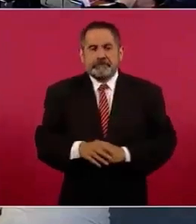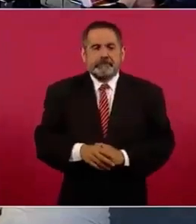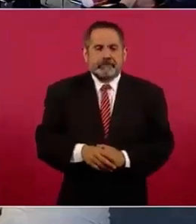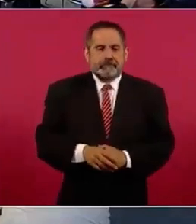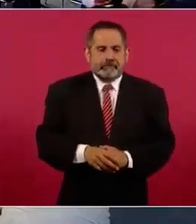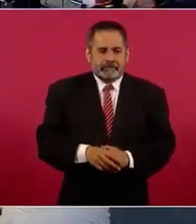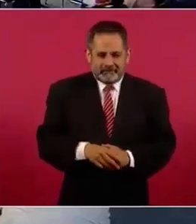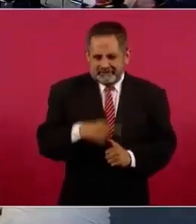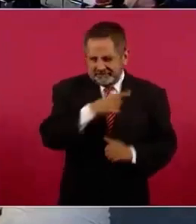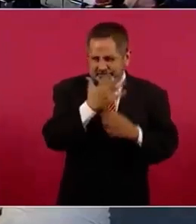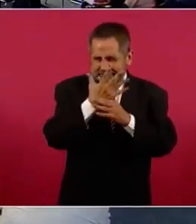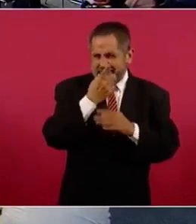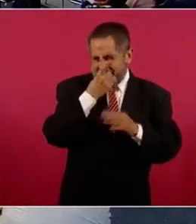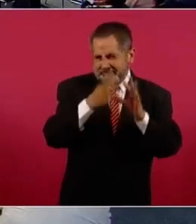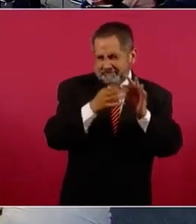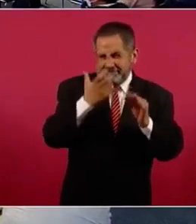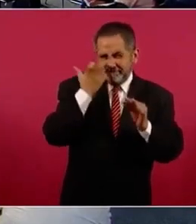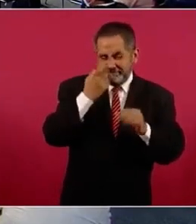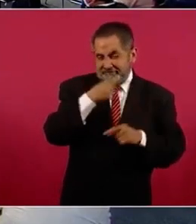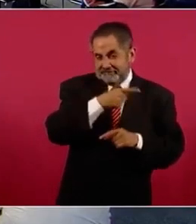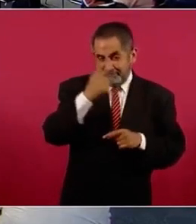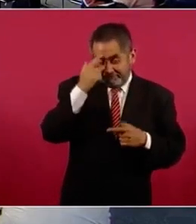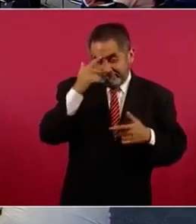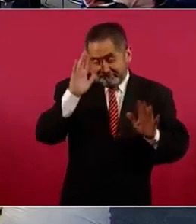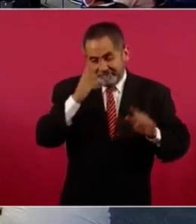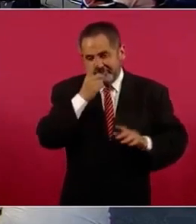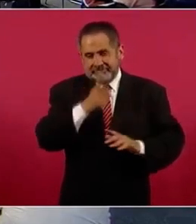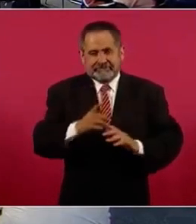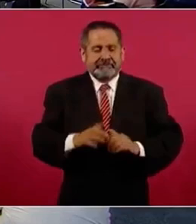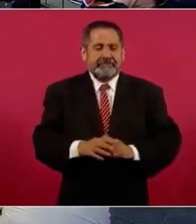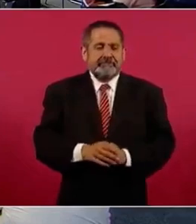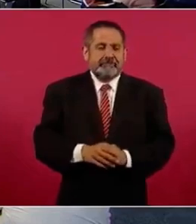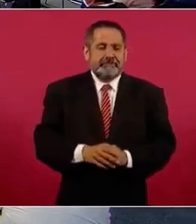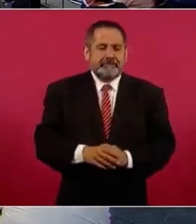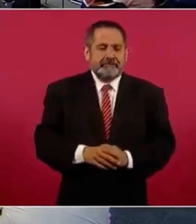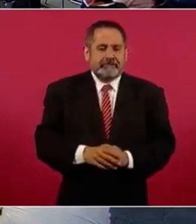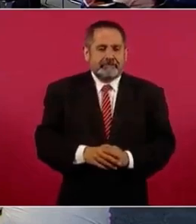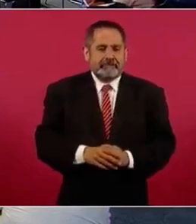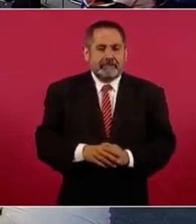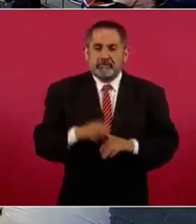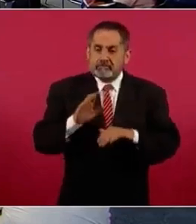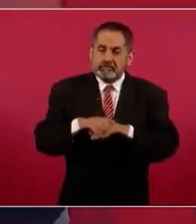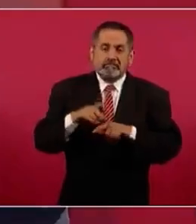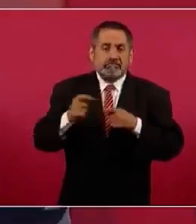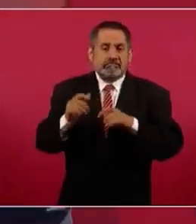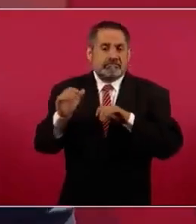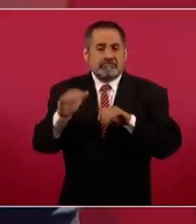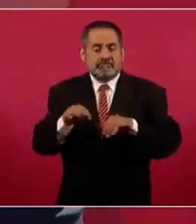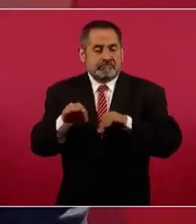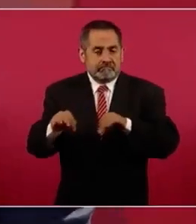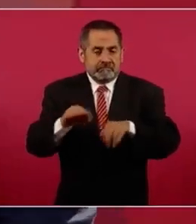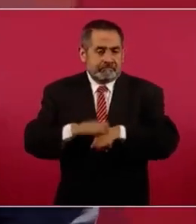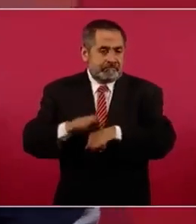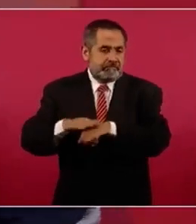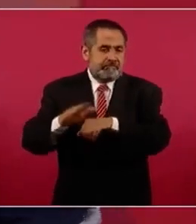¿No así le hacían? ¿Sí? Va a haber más empleo,